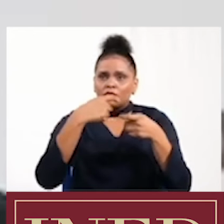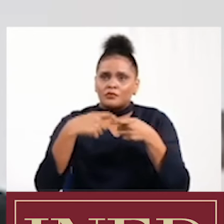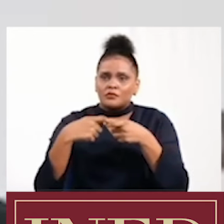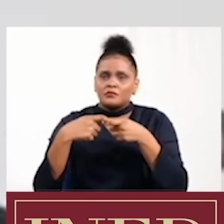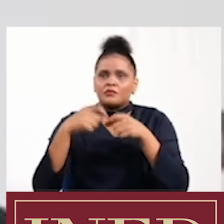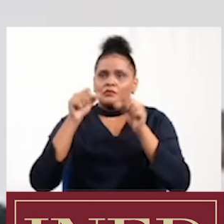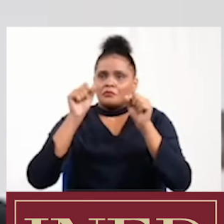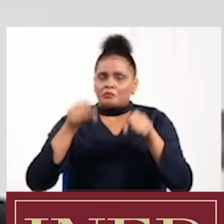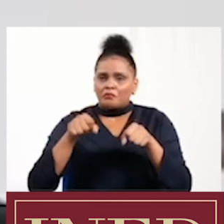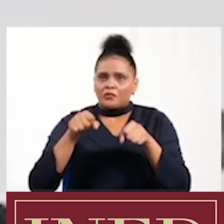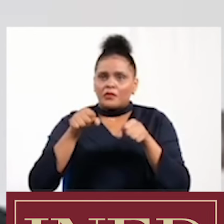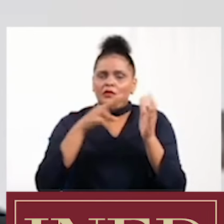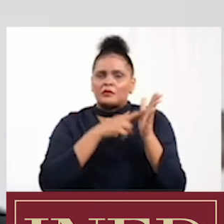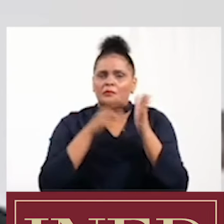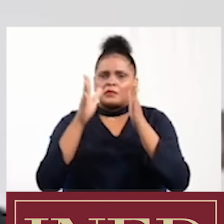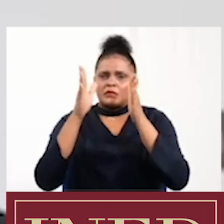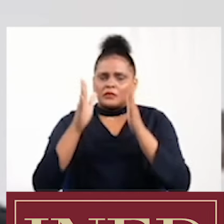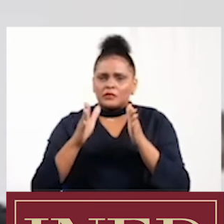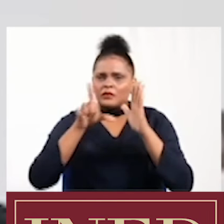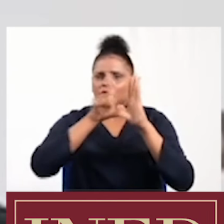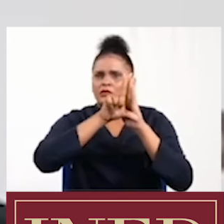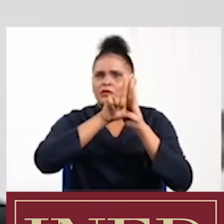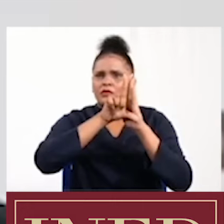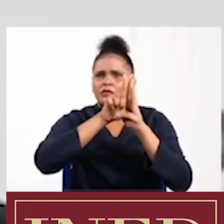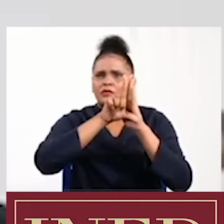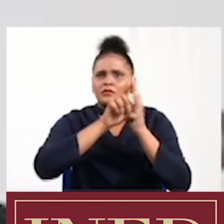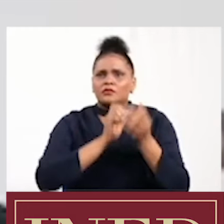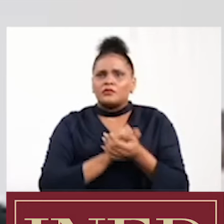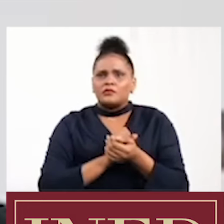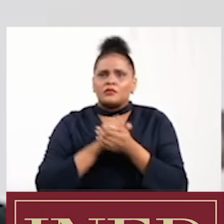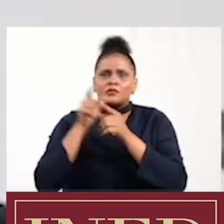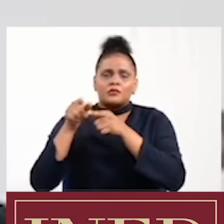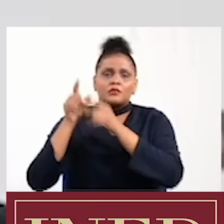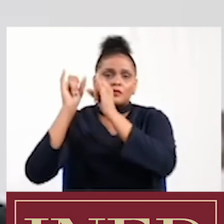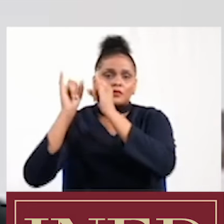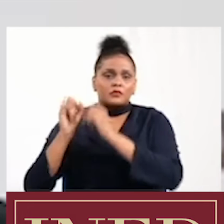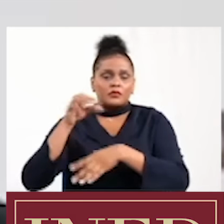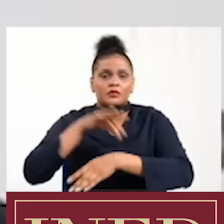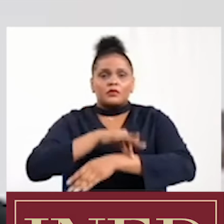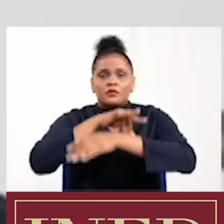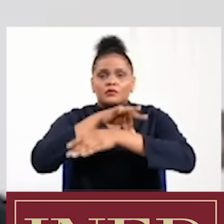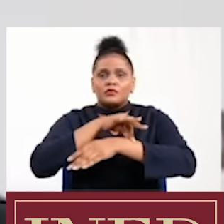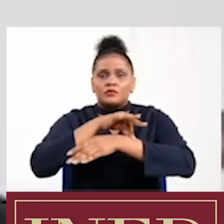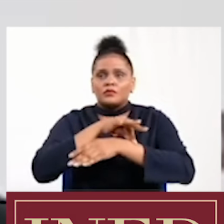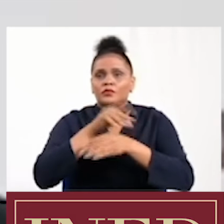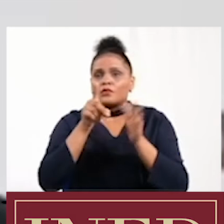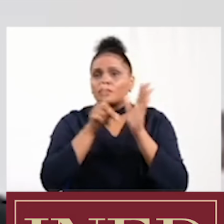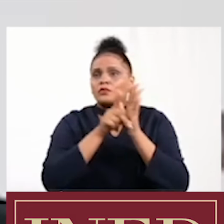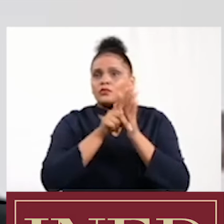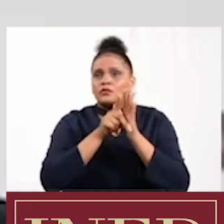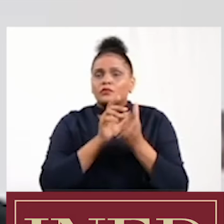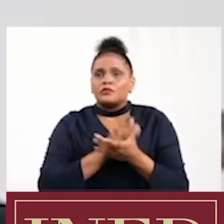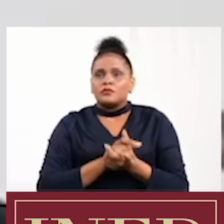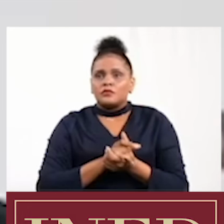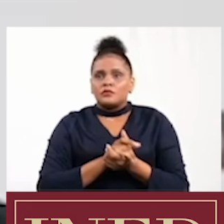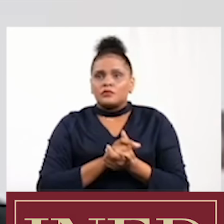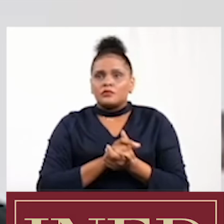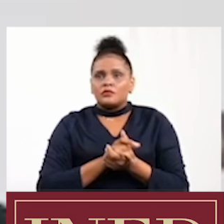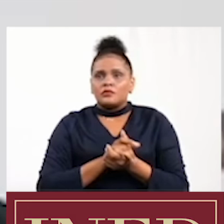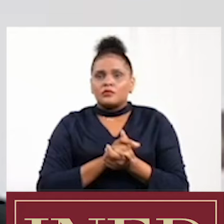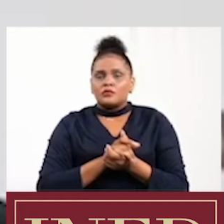del director ejecutivo y representante legal del instituto de derechos humanos kpl el doctor jose